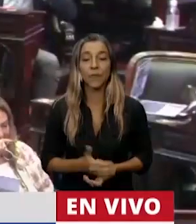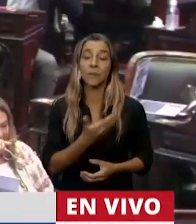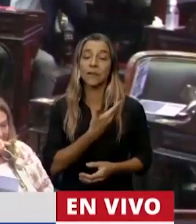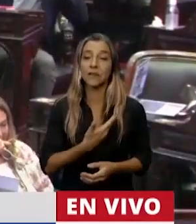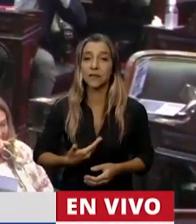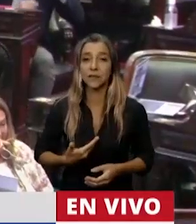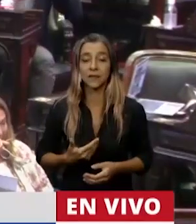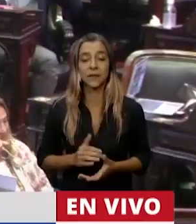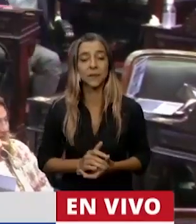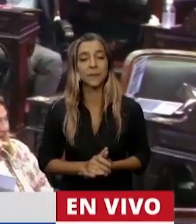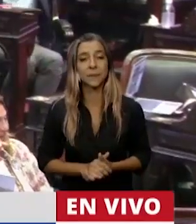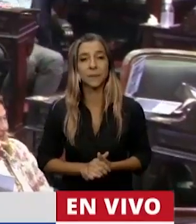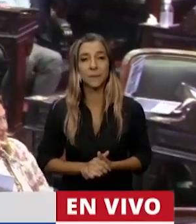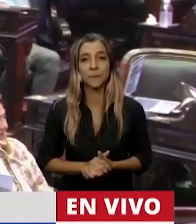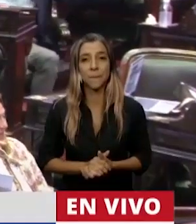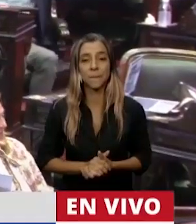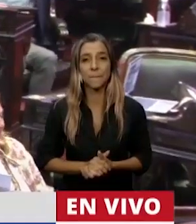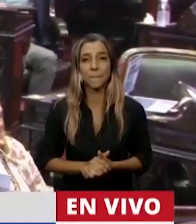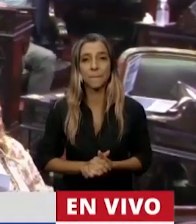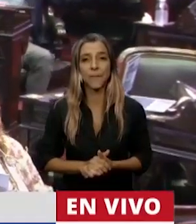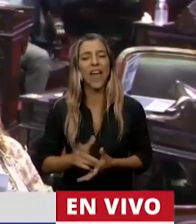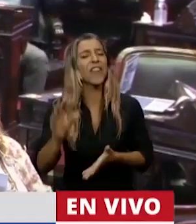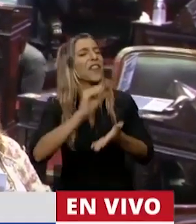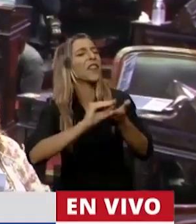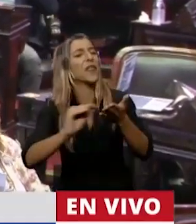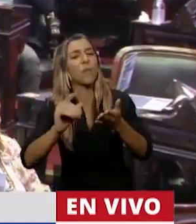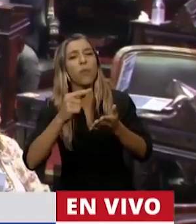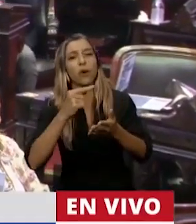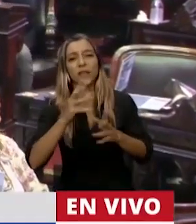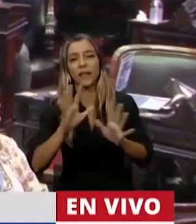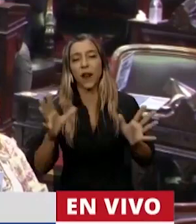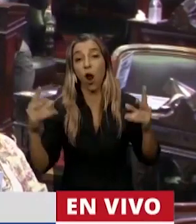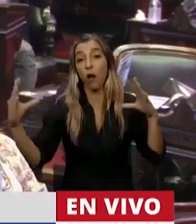Presidente. Diputado. Les quiero.